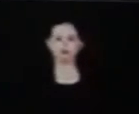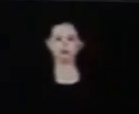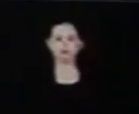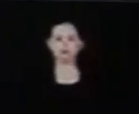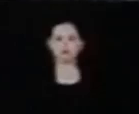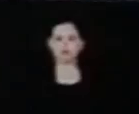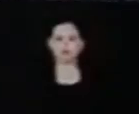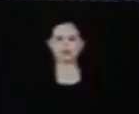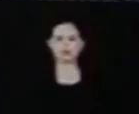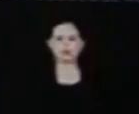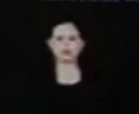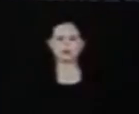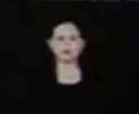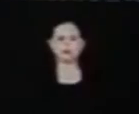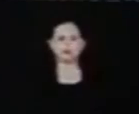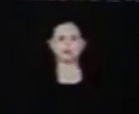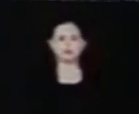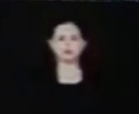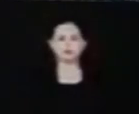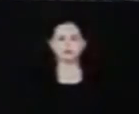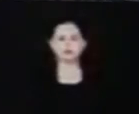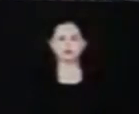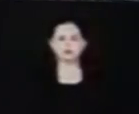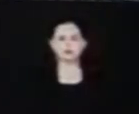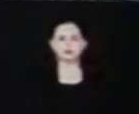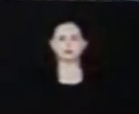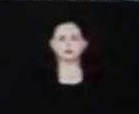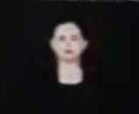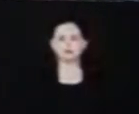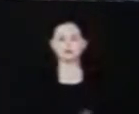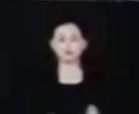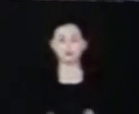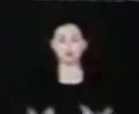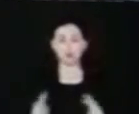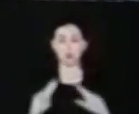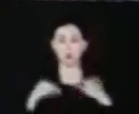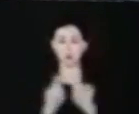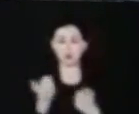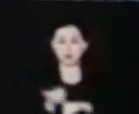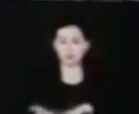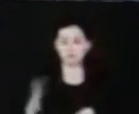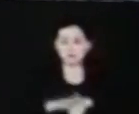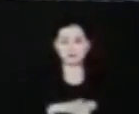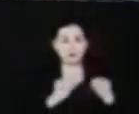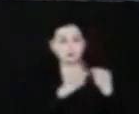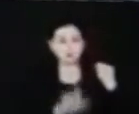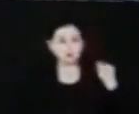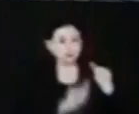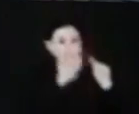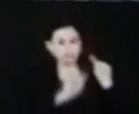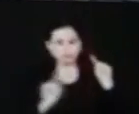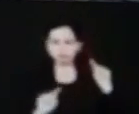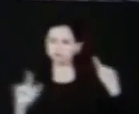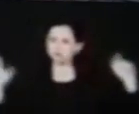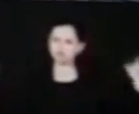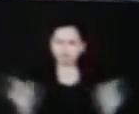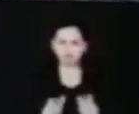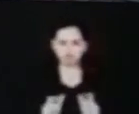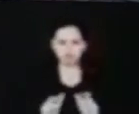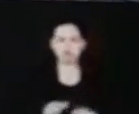a disminuir las unidades administrativas en el país y no